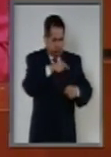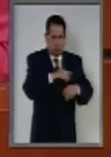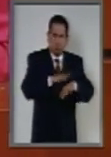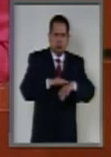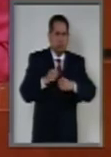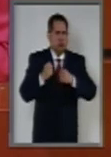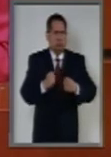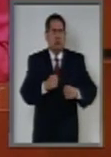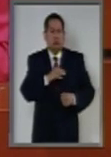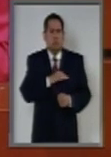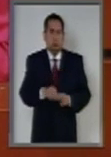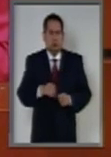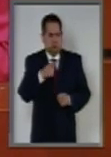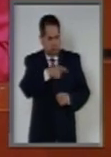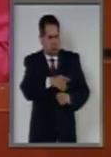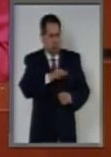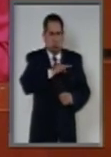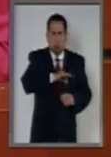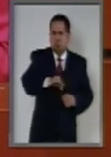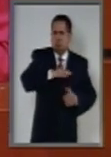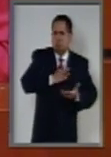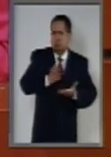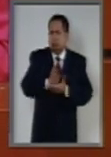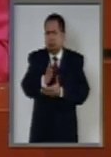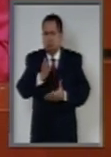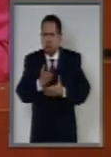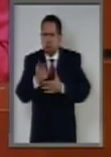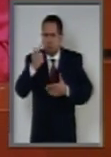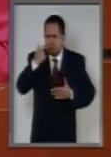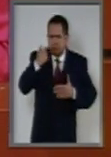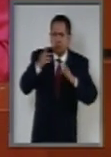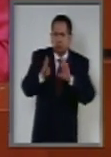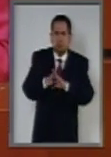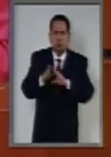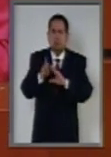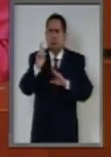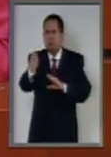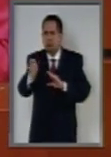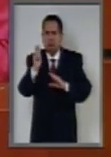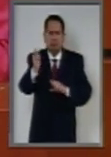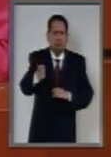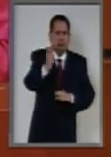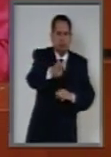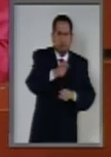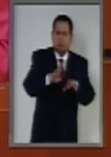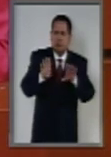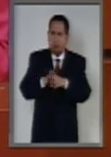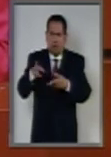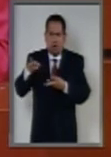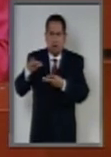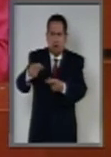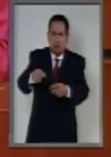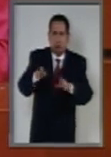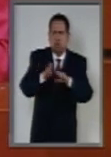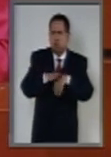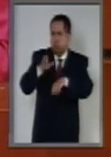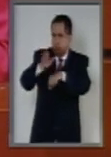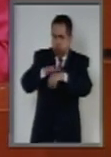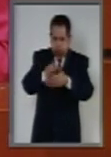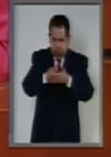Federación en su capacidad para analizar las cuentas públicas, formular las